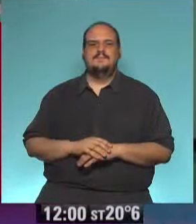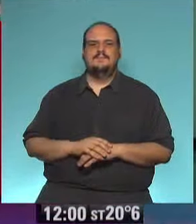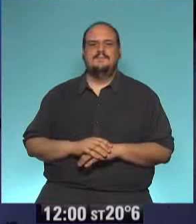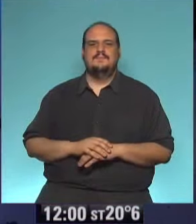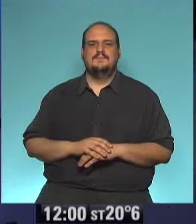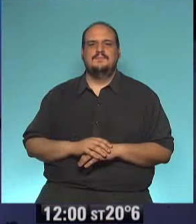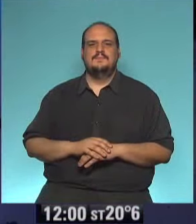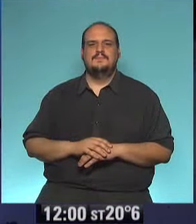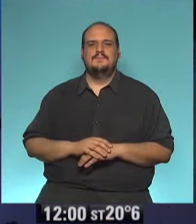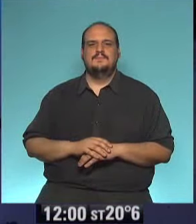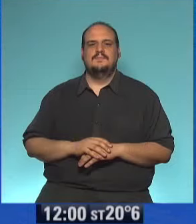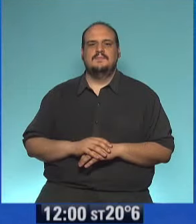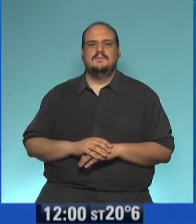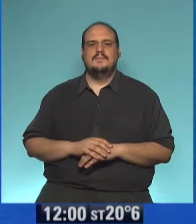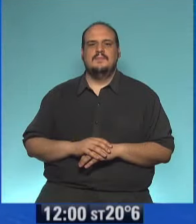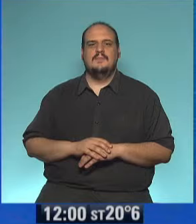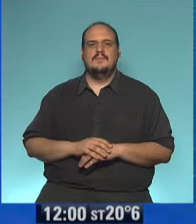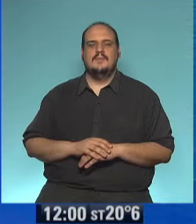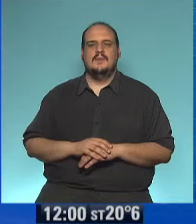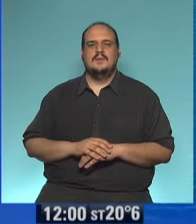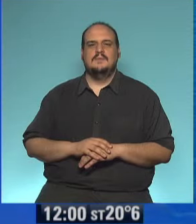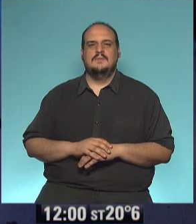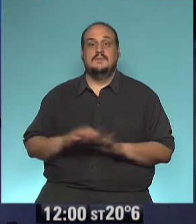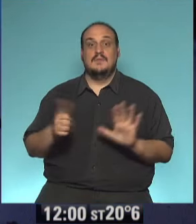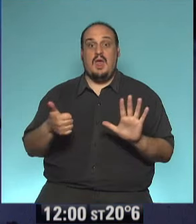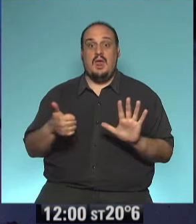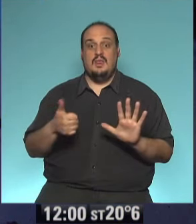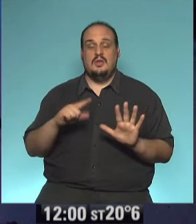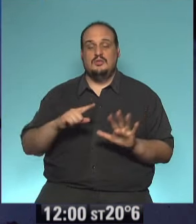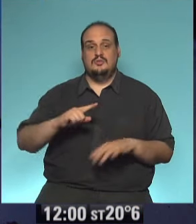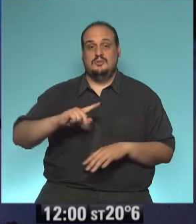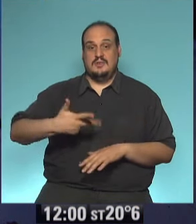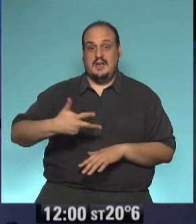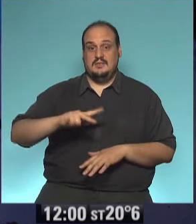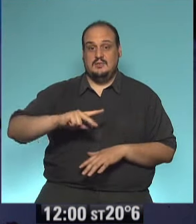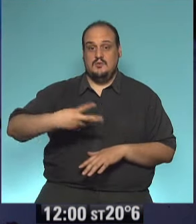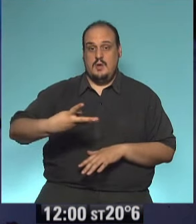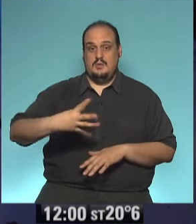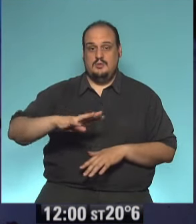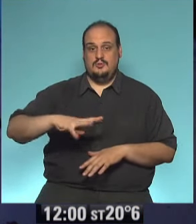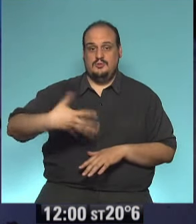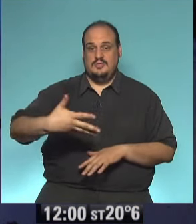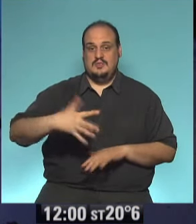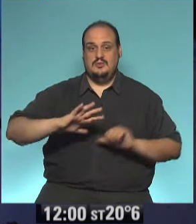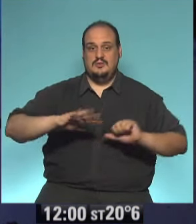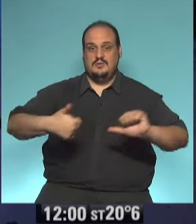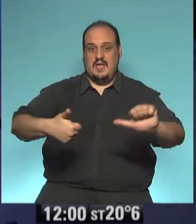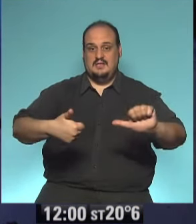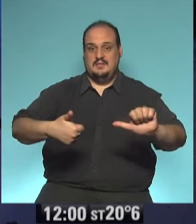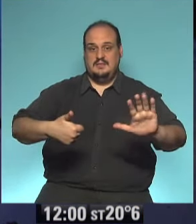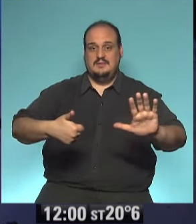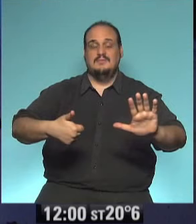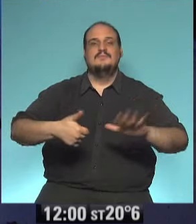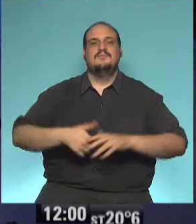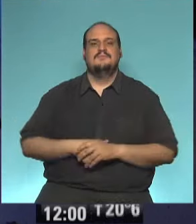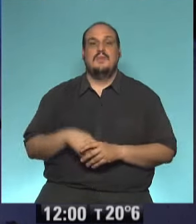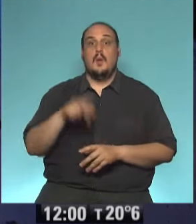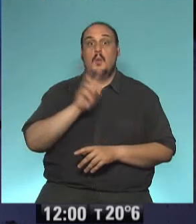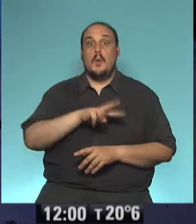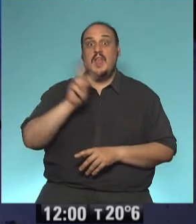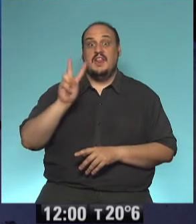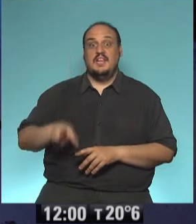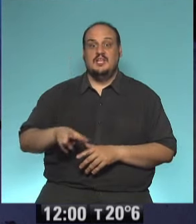¡Vamos! ¡Seis! Un, dos, tres, 4, 5, 6, 22. A